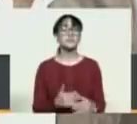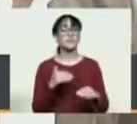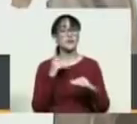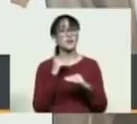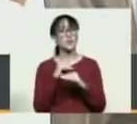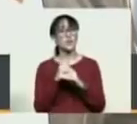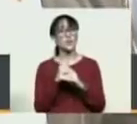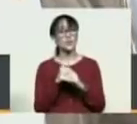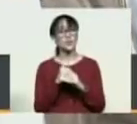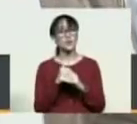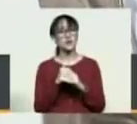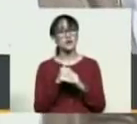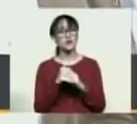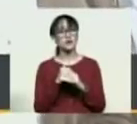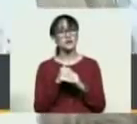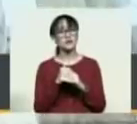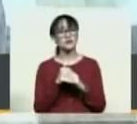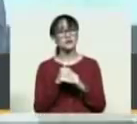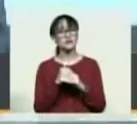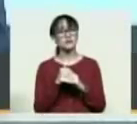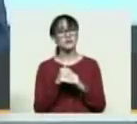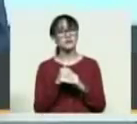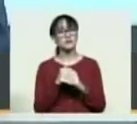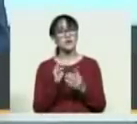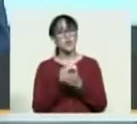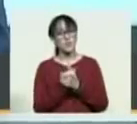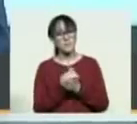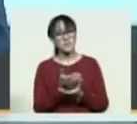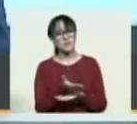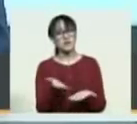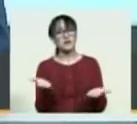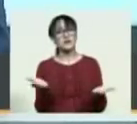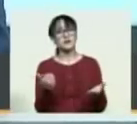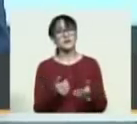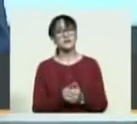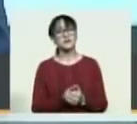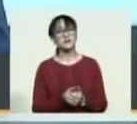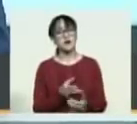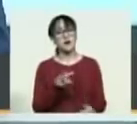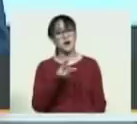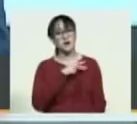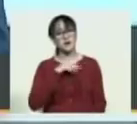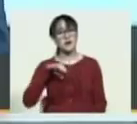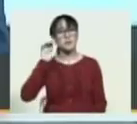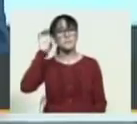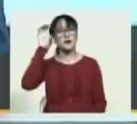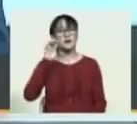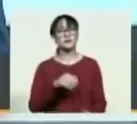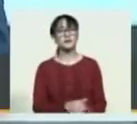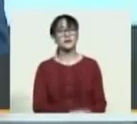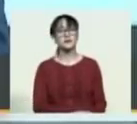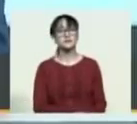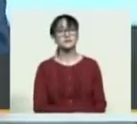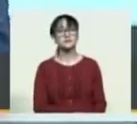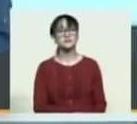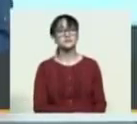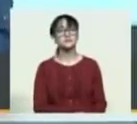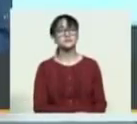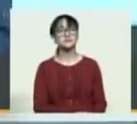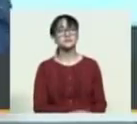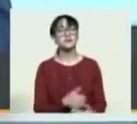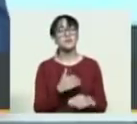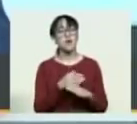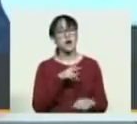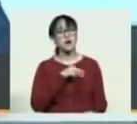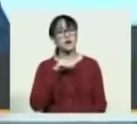Igualmente, compañeras y compañeros del carnet de la patria. Igualmente, en el carnet